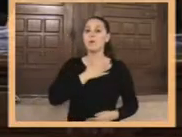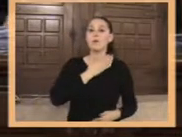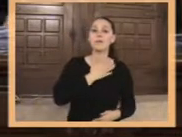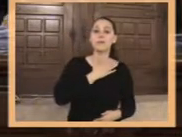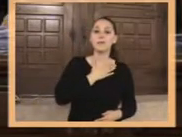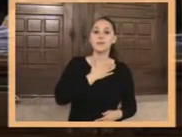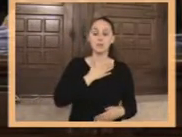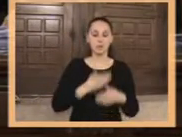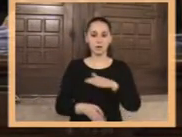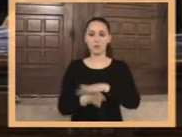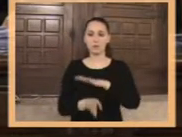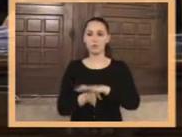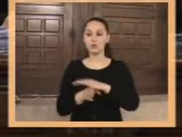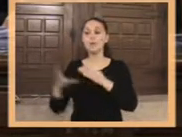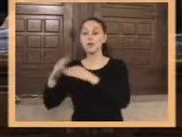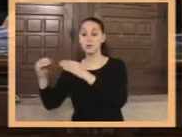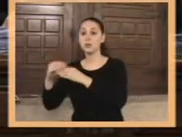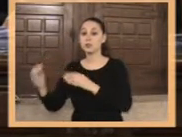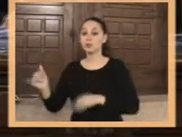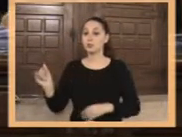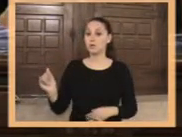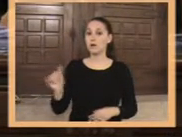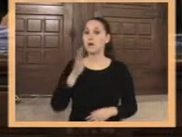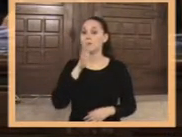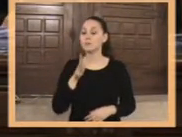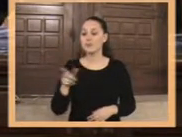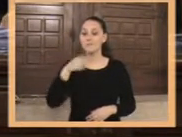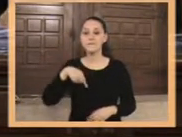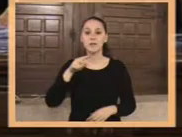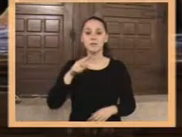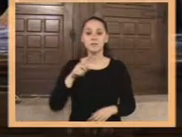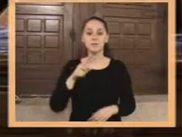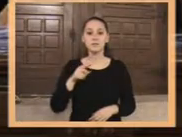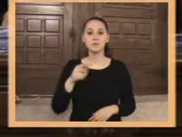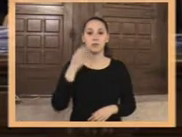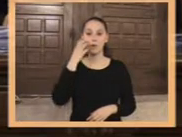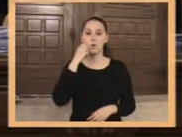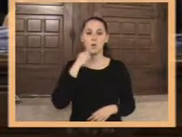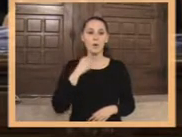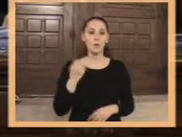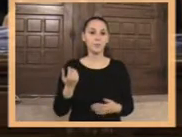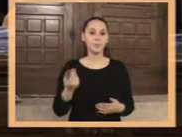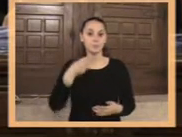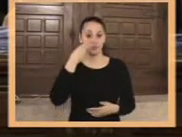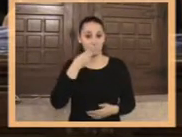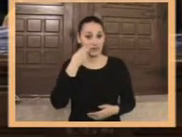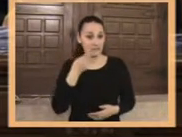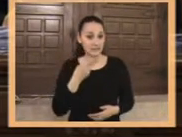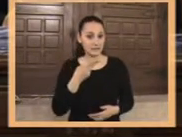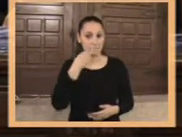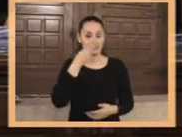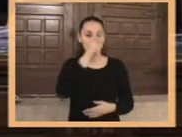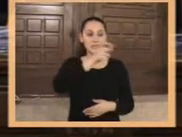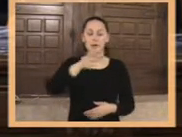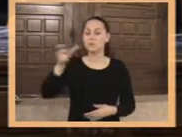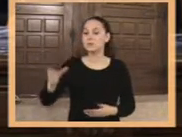y tendrá un uso, porque una de las cuestiones que a nosotros nos interesa de manera especial es que en el edificio entre salga gente, en este caso aunque sean los funcionarios que